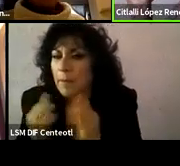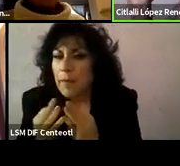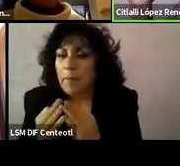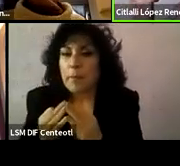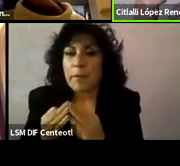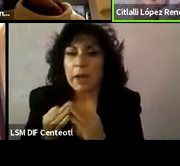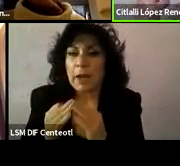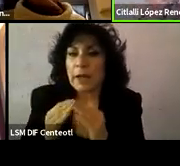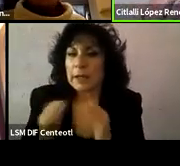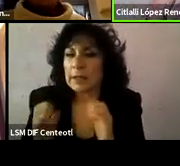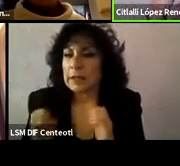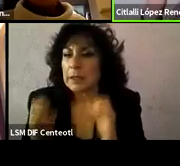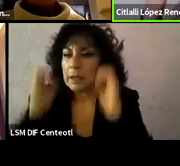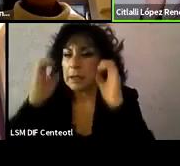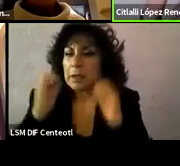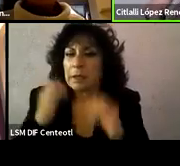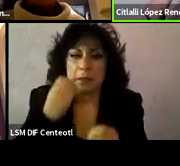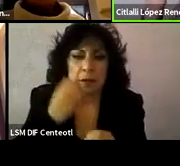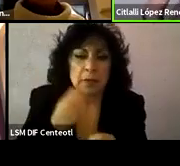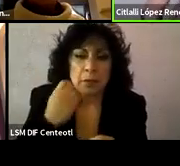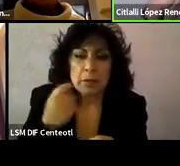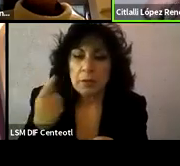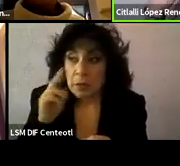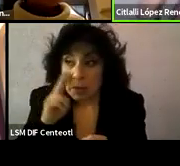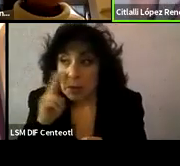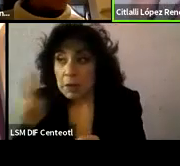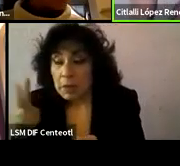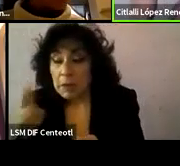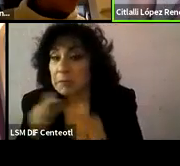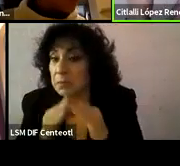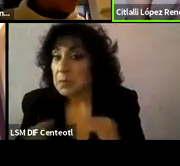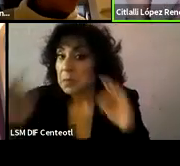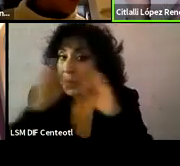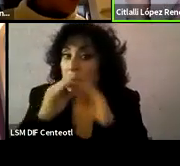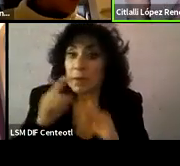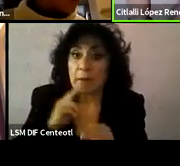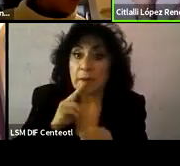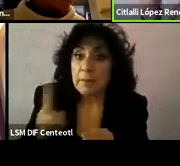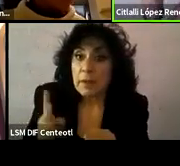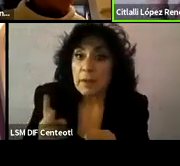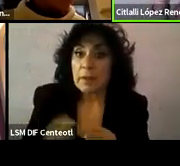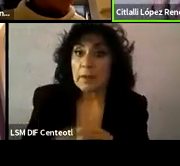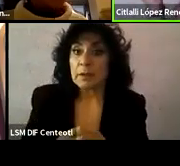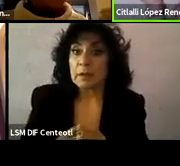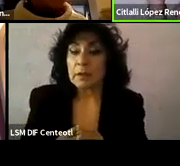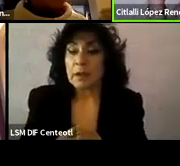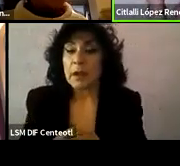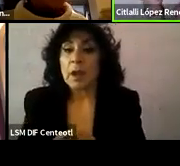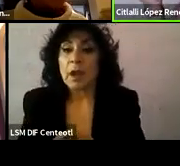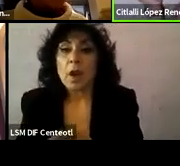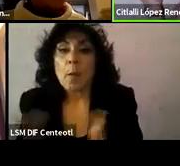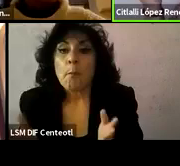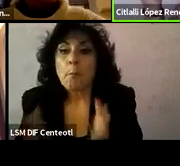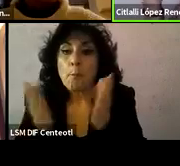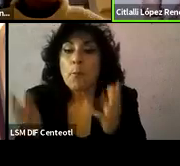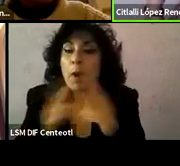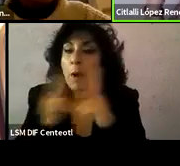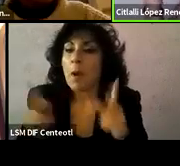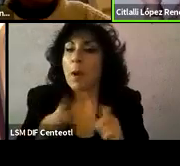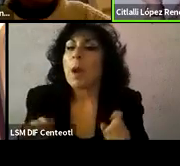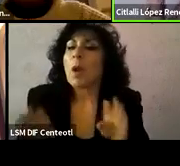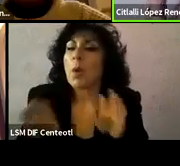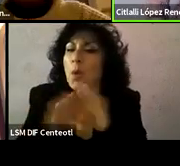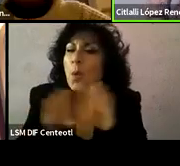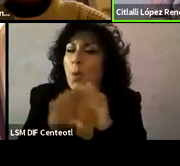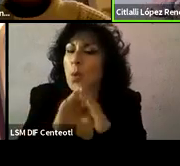más igualitarias, permiten relaciones que promueven la paz? ¿No? Entonces, esta cuestión